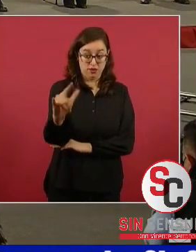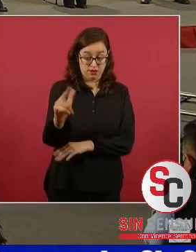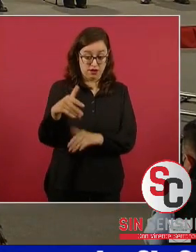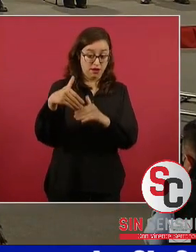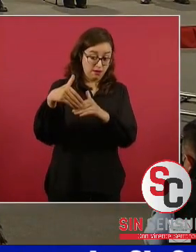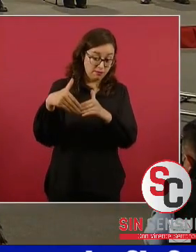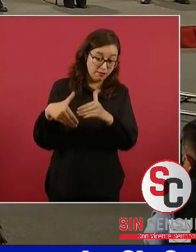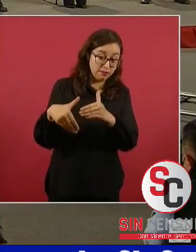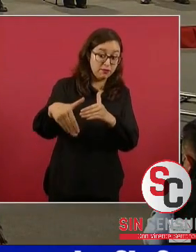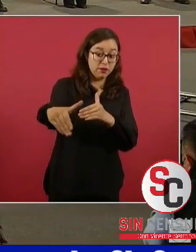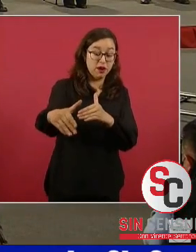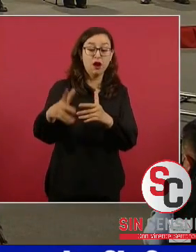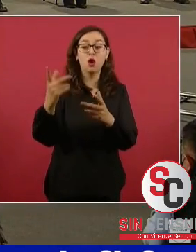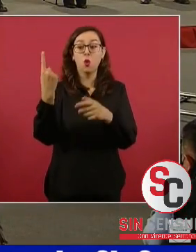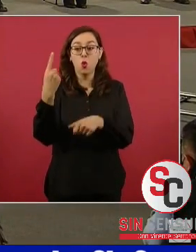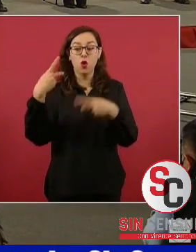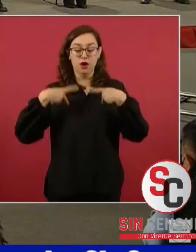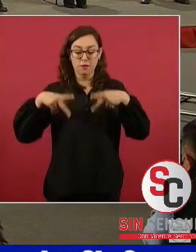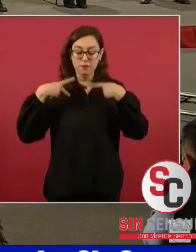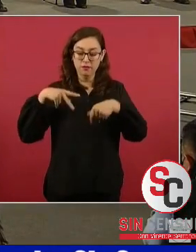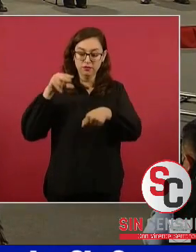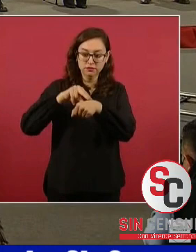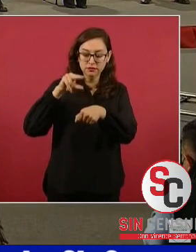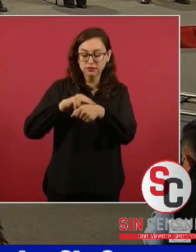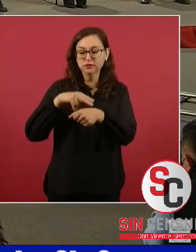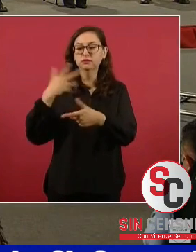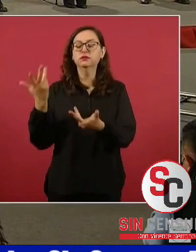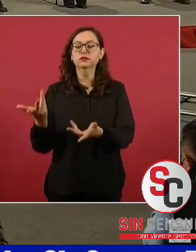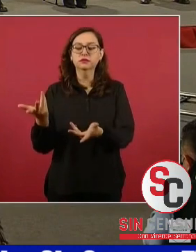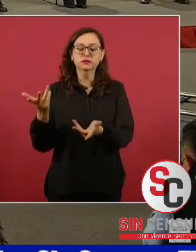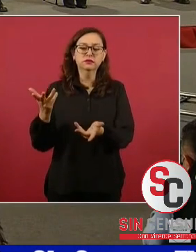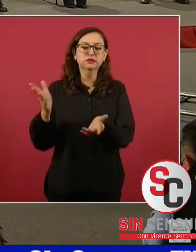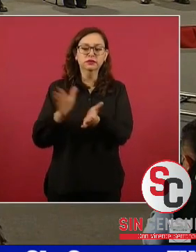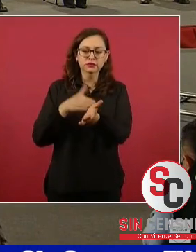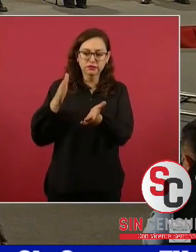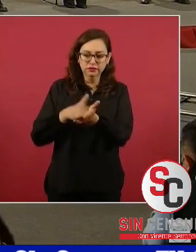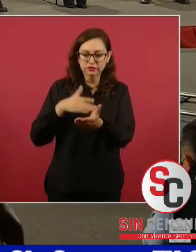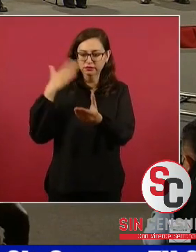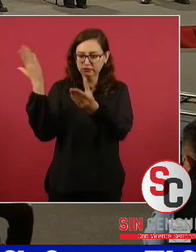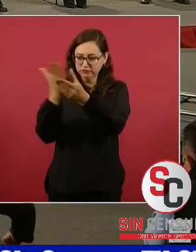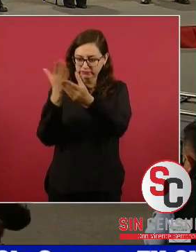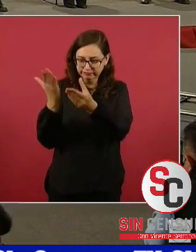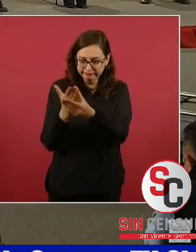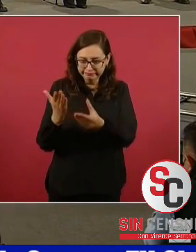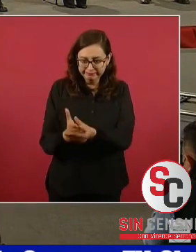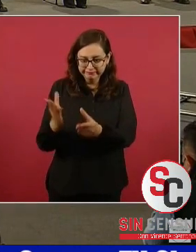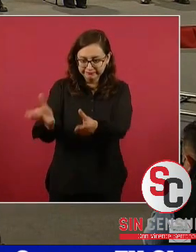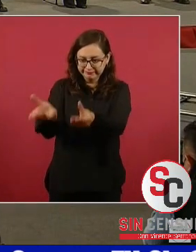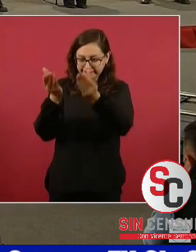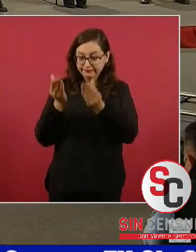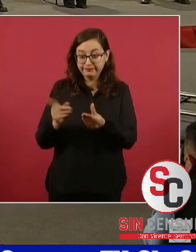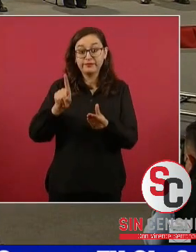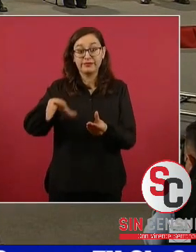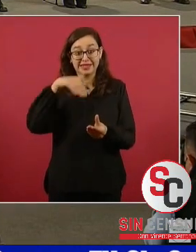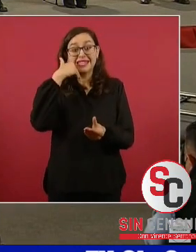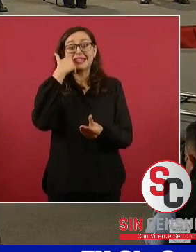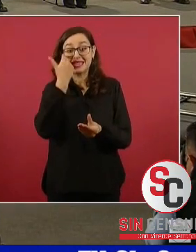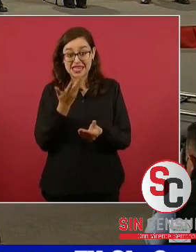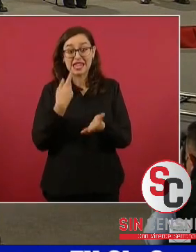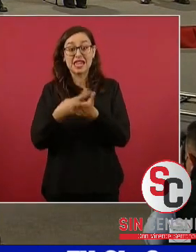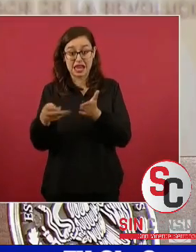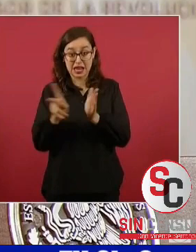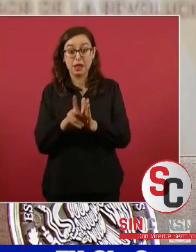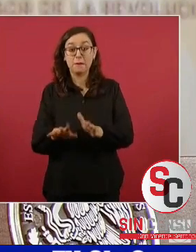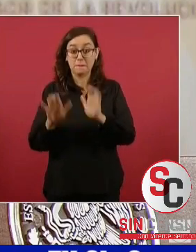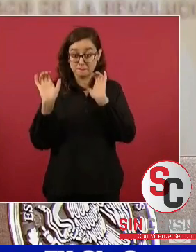que se necesitan, y haga de conocimiento su interés por una de las vacantes,